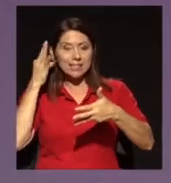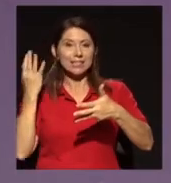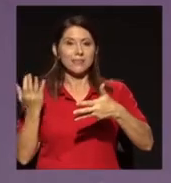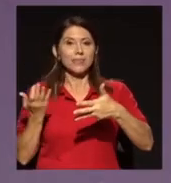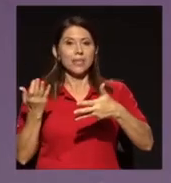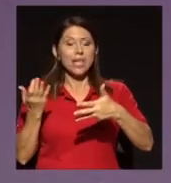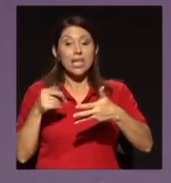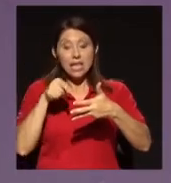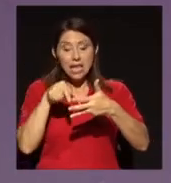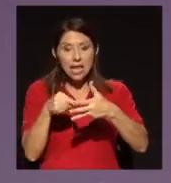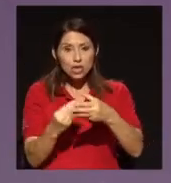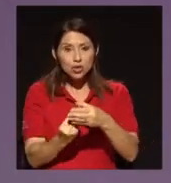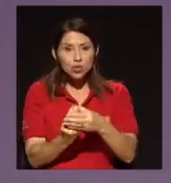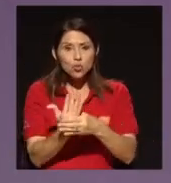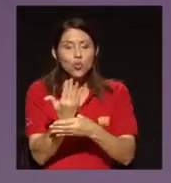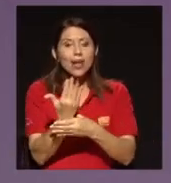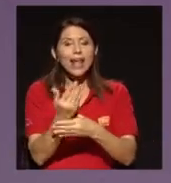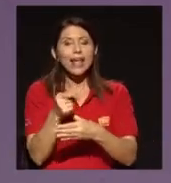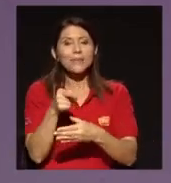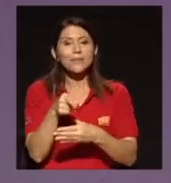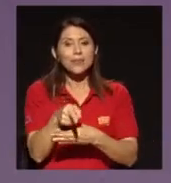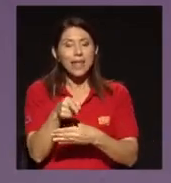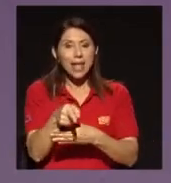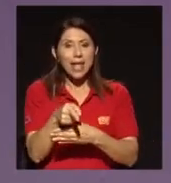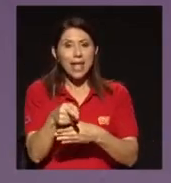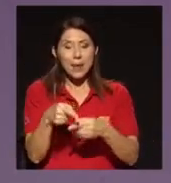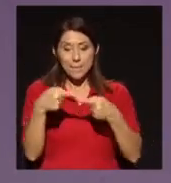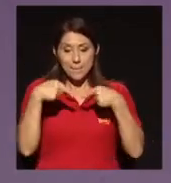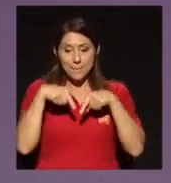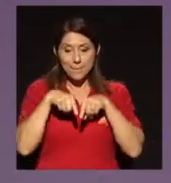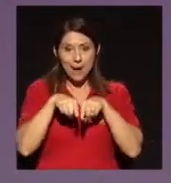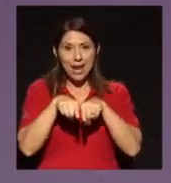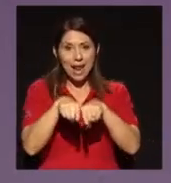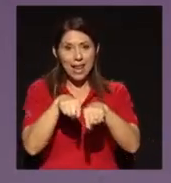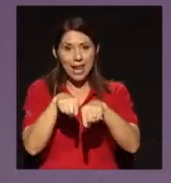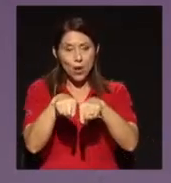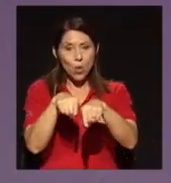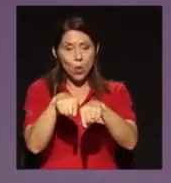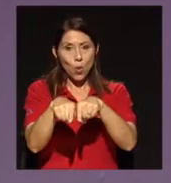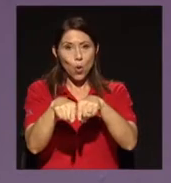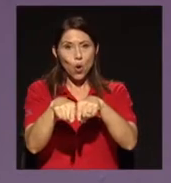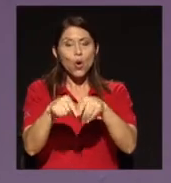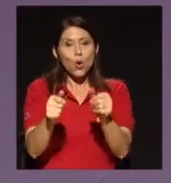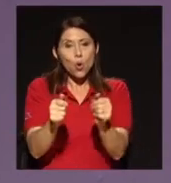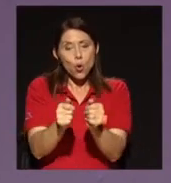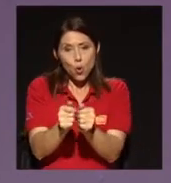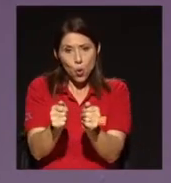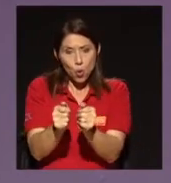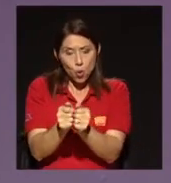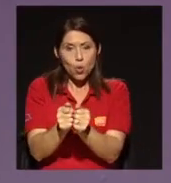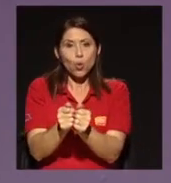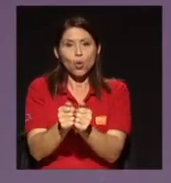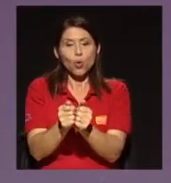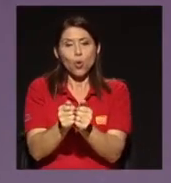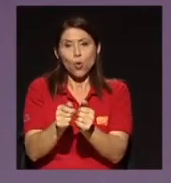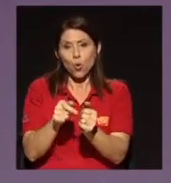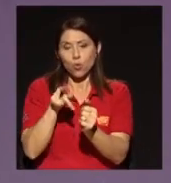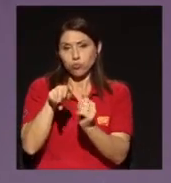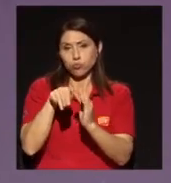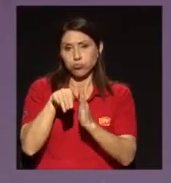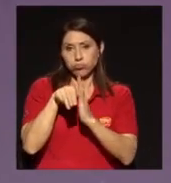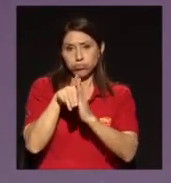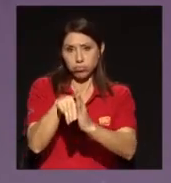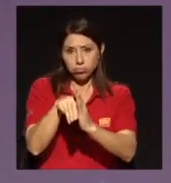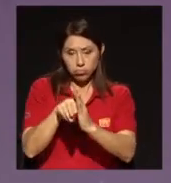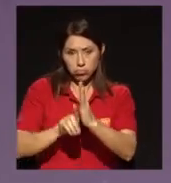y que surge, digamos, justamente en paralelo y en construcción con lo que es este modelo